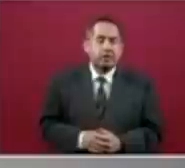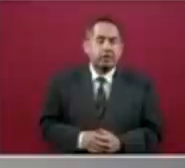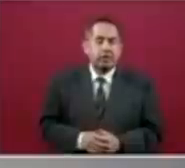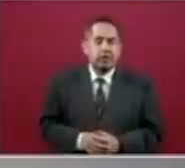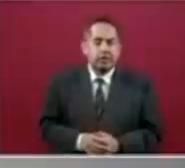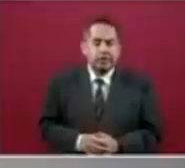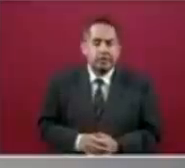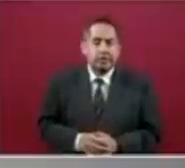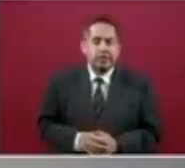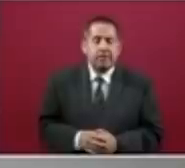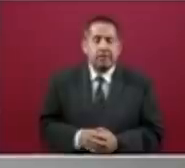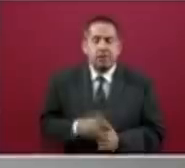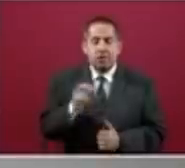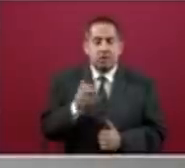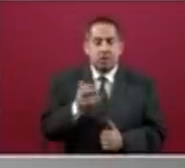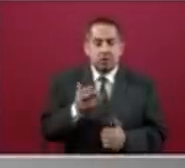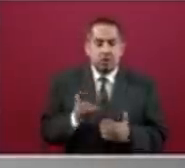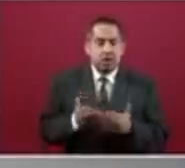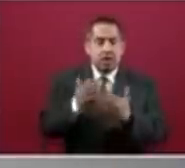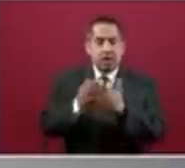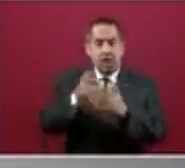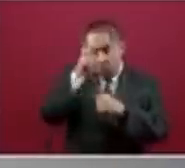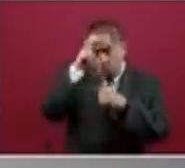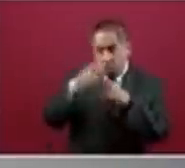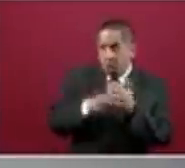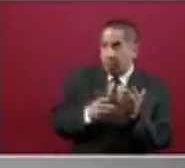lo presentaron en Europa.